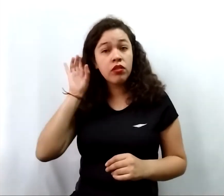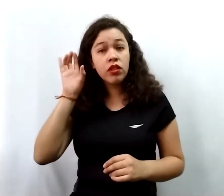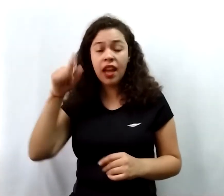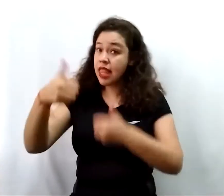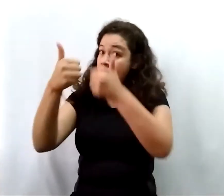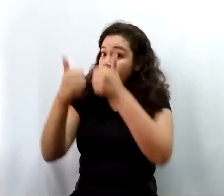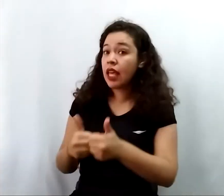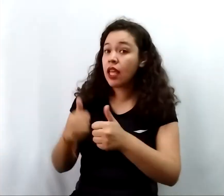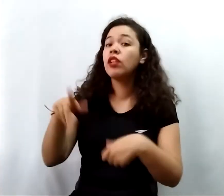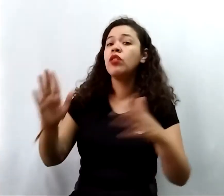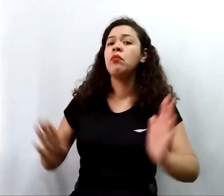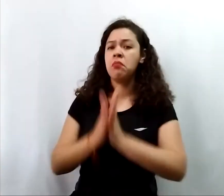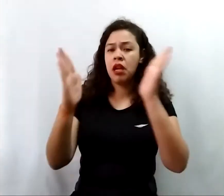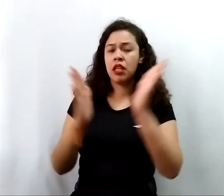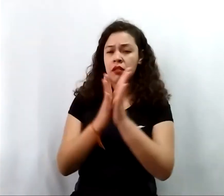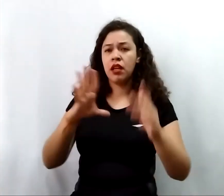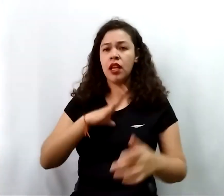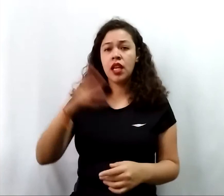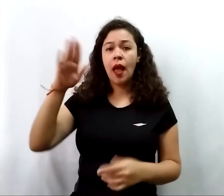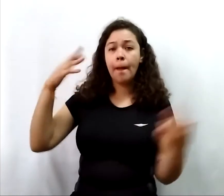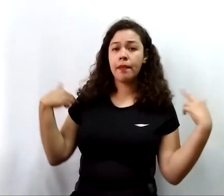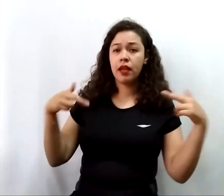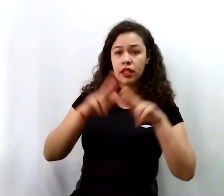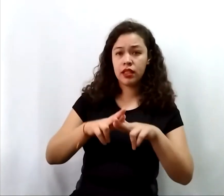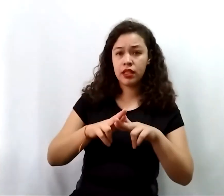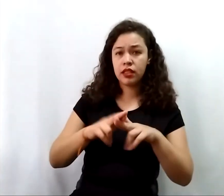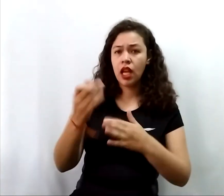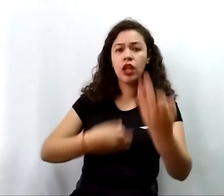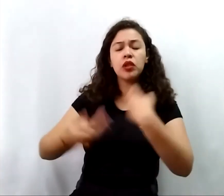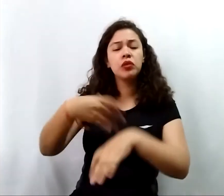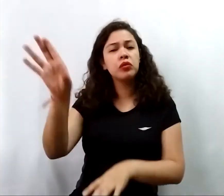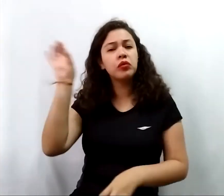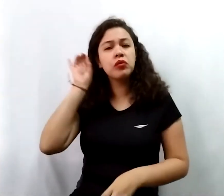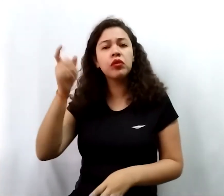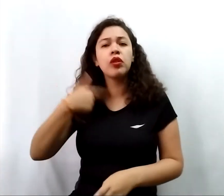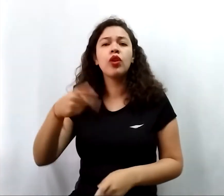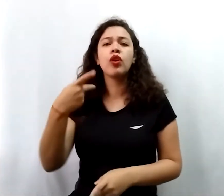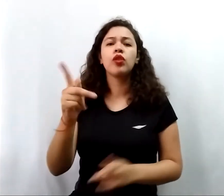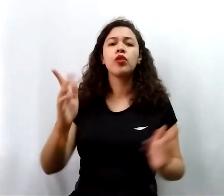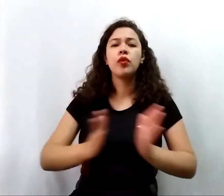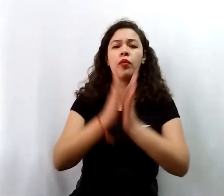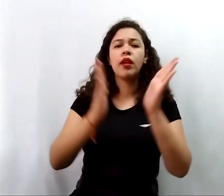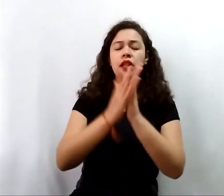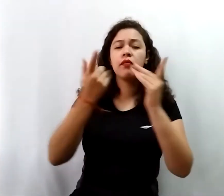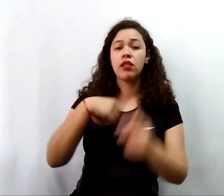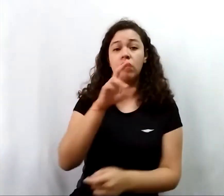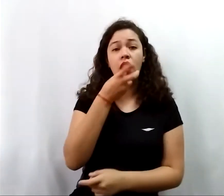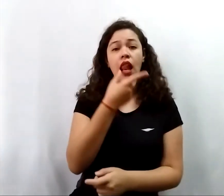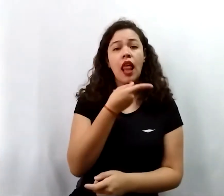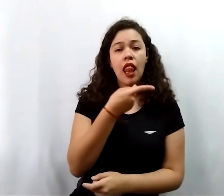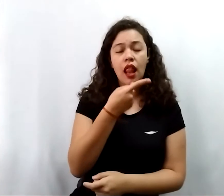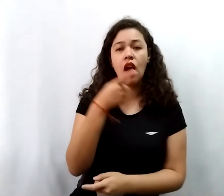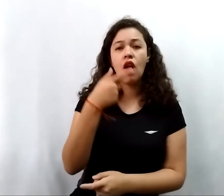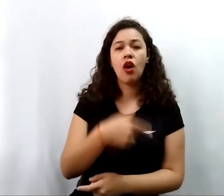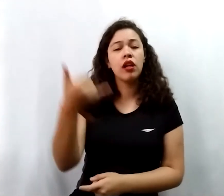Si tienes participación, tú nada más me dices maestra y todos te van a escuchar, o yo reproduzco tus participaciones, o te pongo el